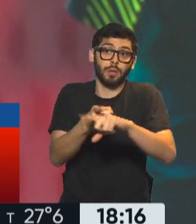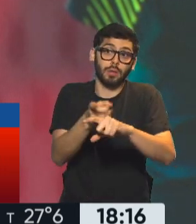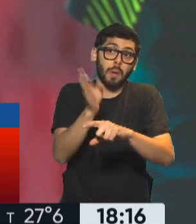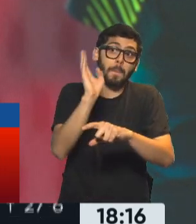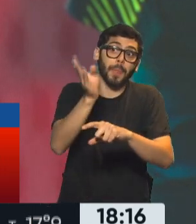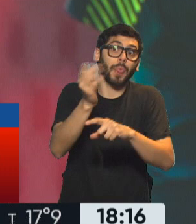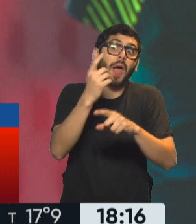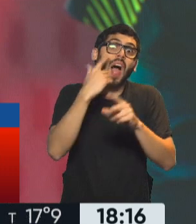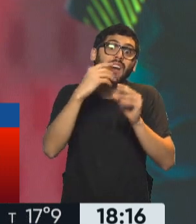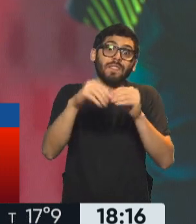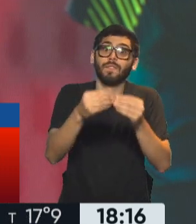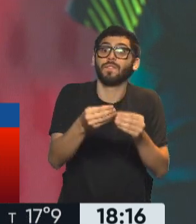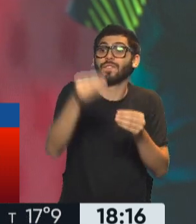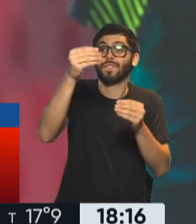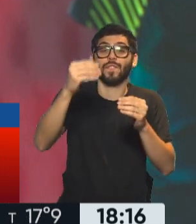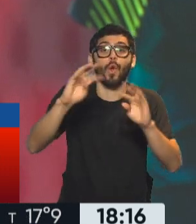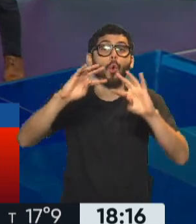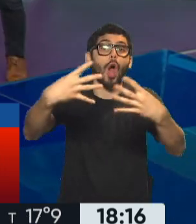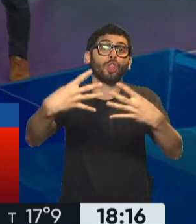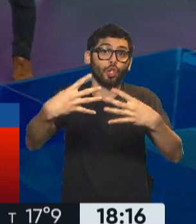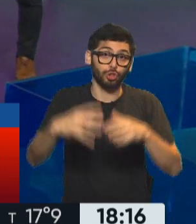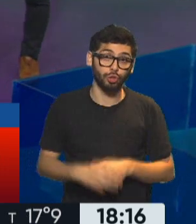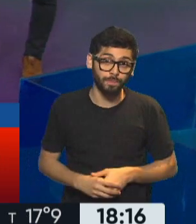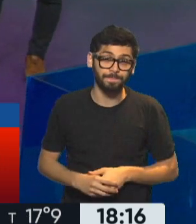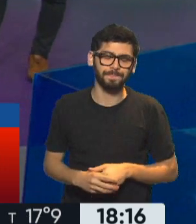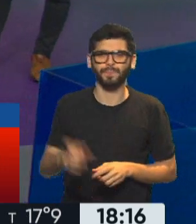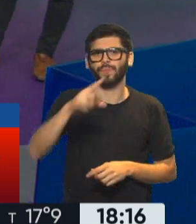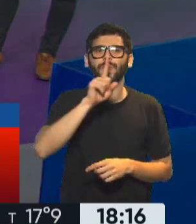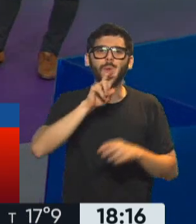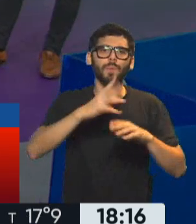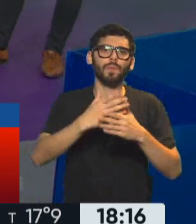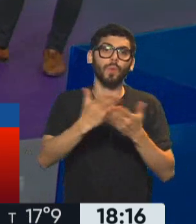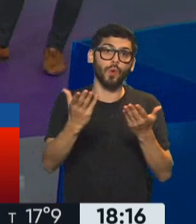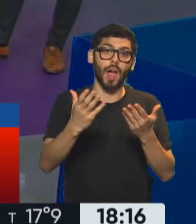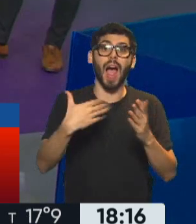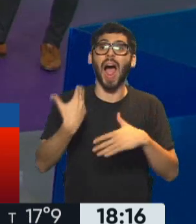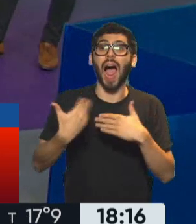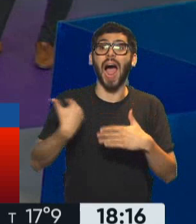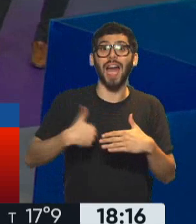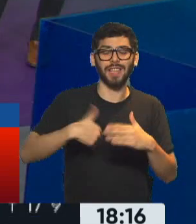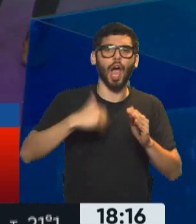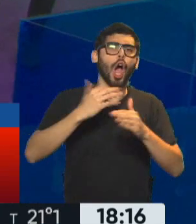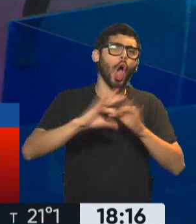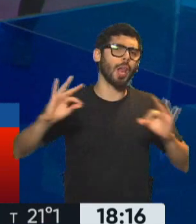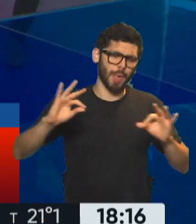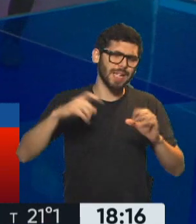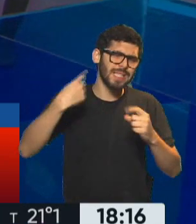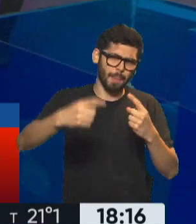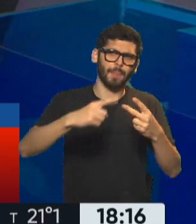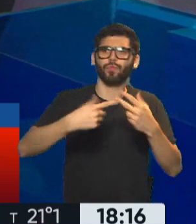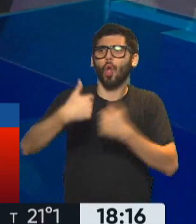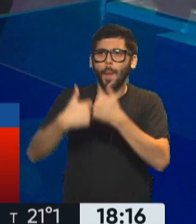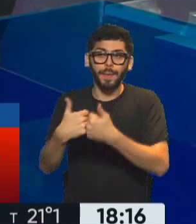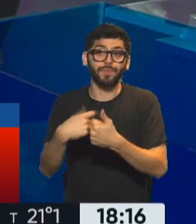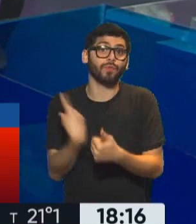del grupo para ir a cuartos de final directamente ustedes en televisión pública tendrán argentino olímpica ya luego tienen diariamente tendrán las competencias y